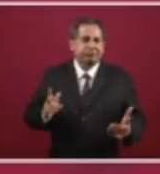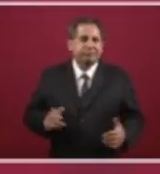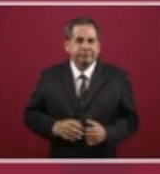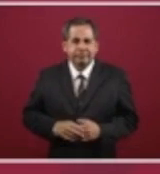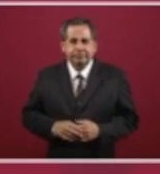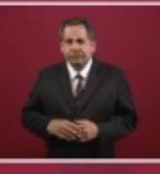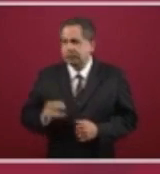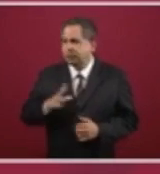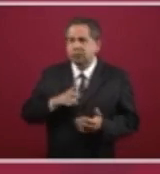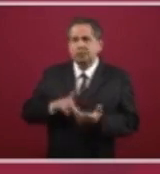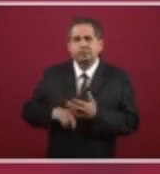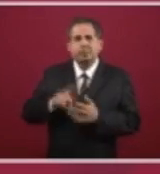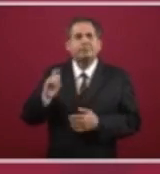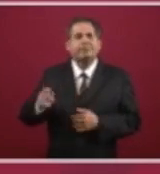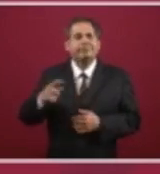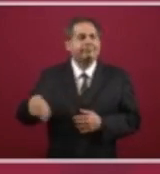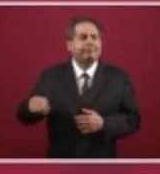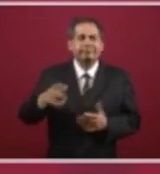No existe ya